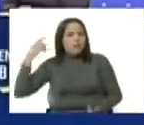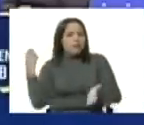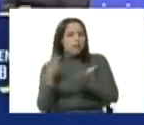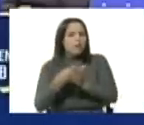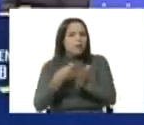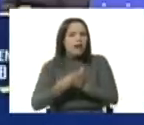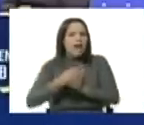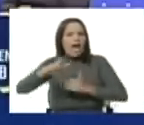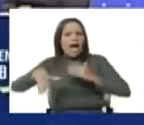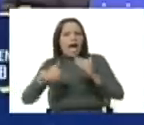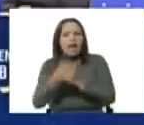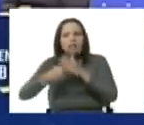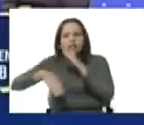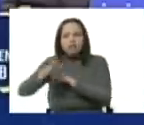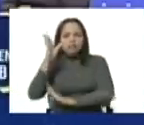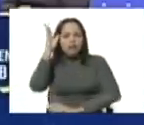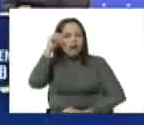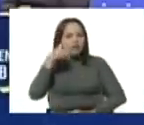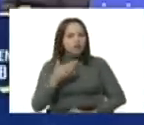hasta para ir al baño.